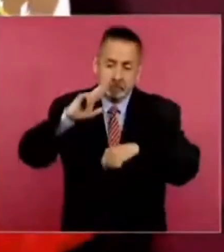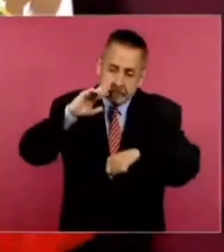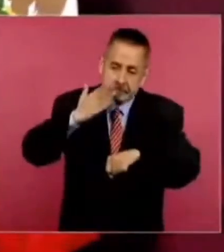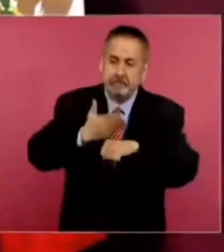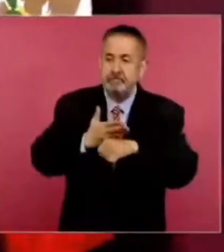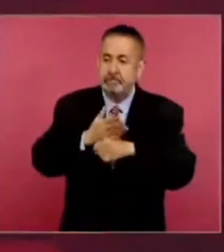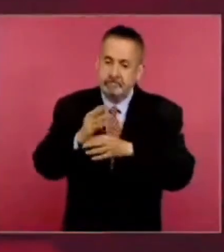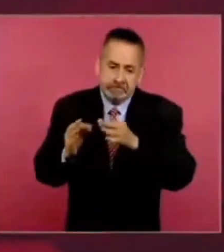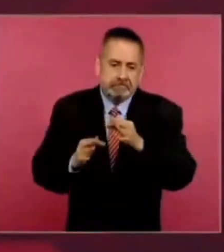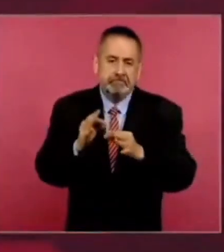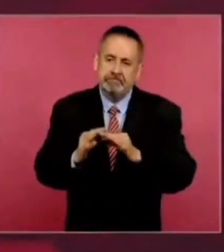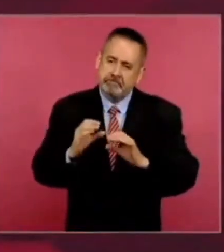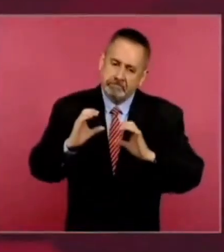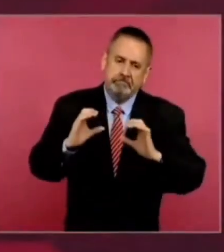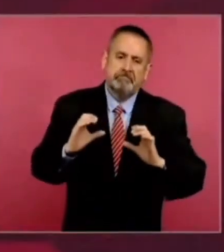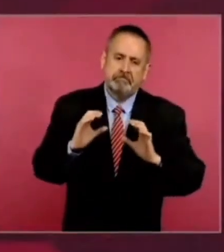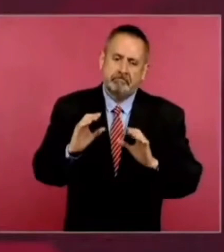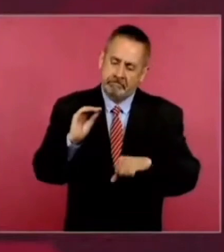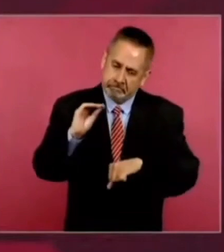responsabilidad